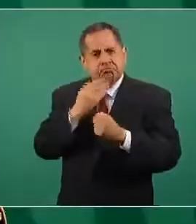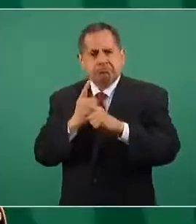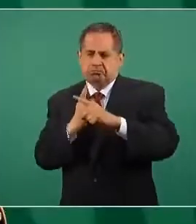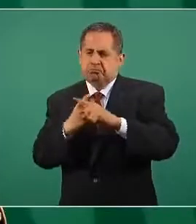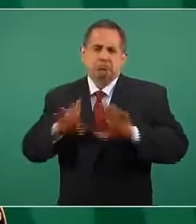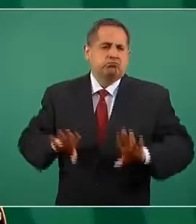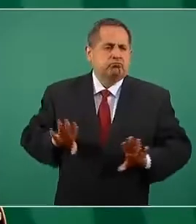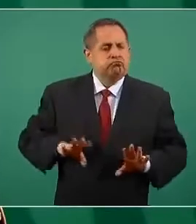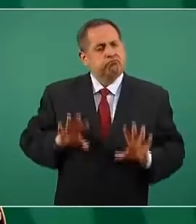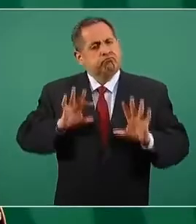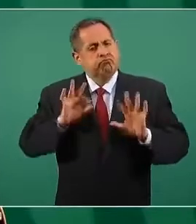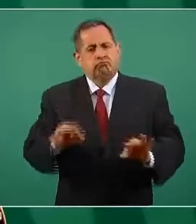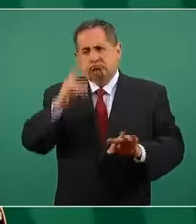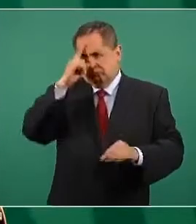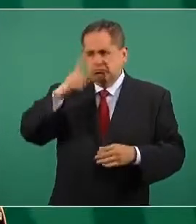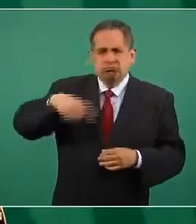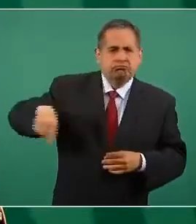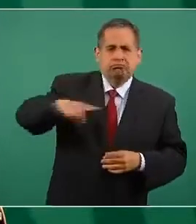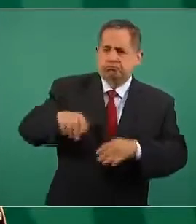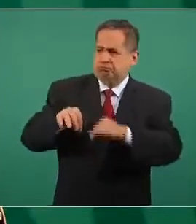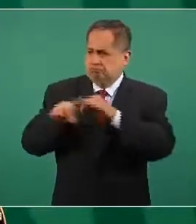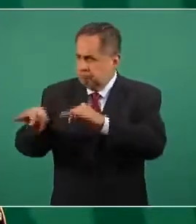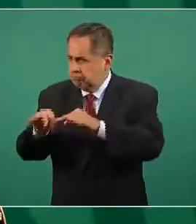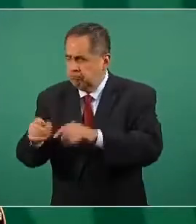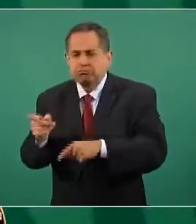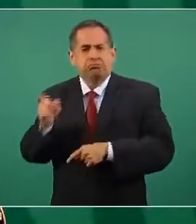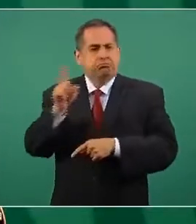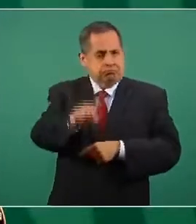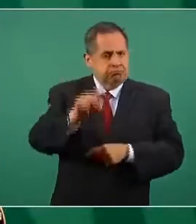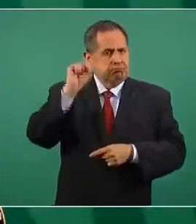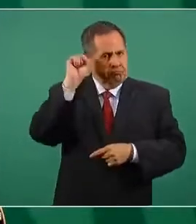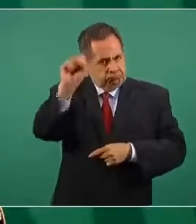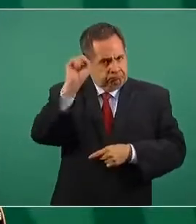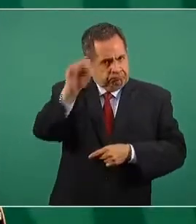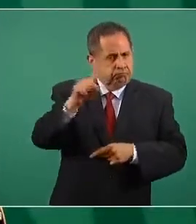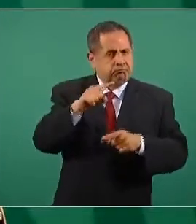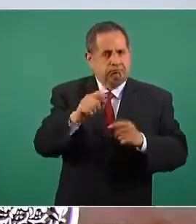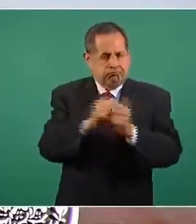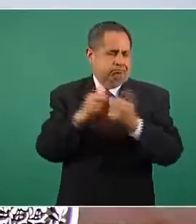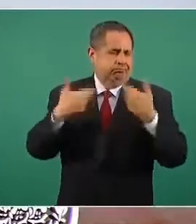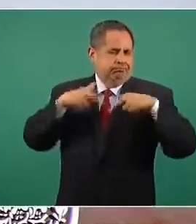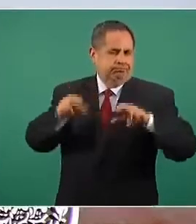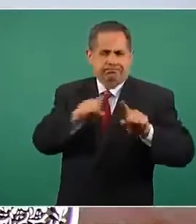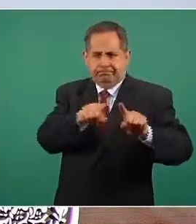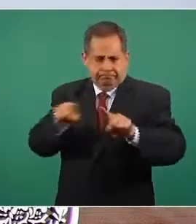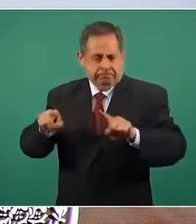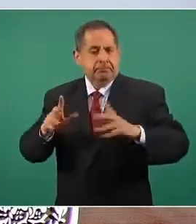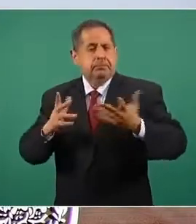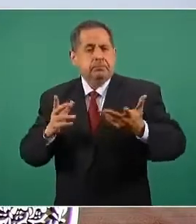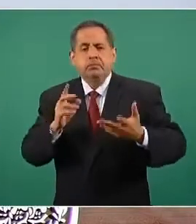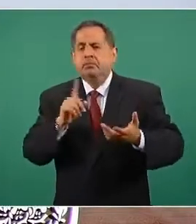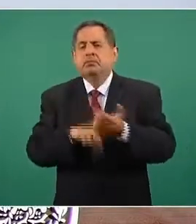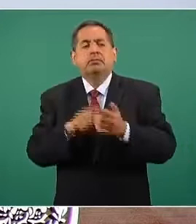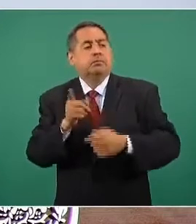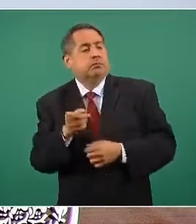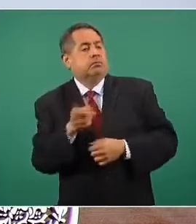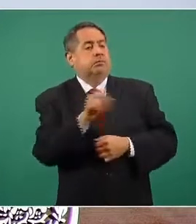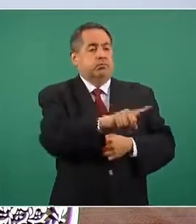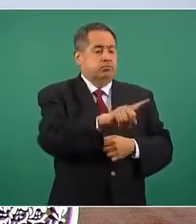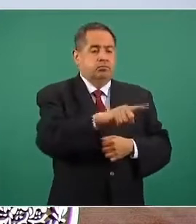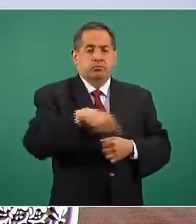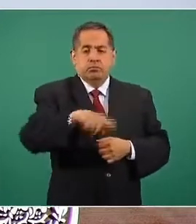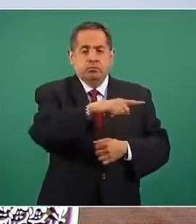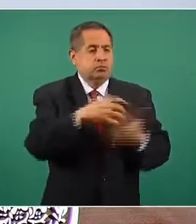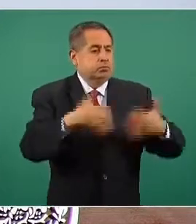los trabajadores, tanto para los sindicatos que los representan, o como también para el